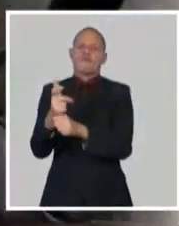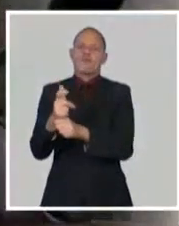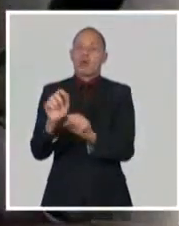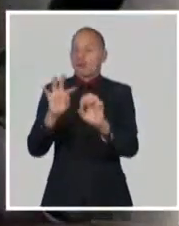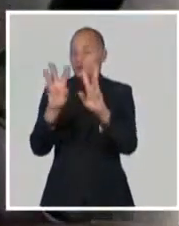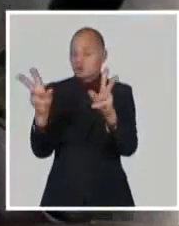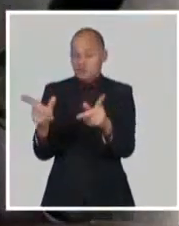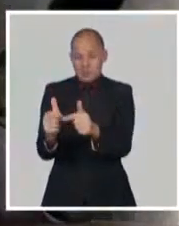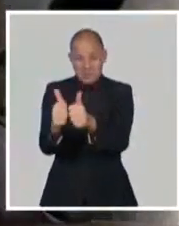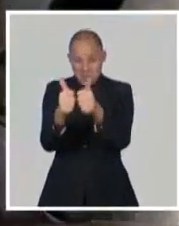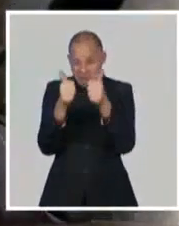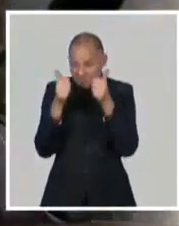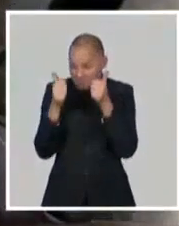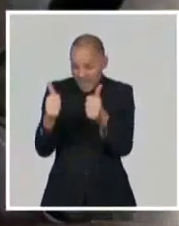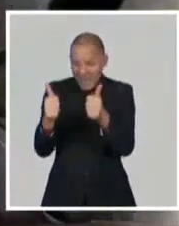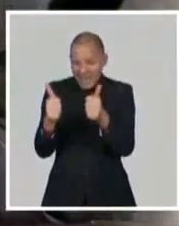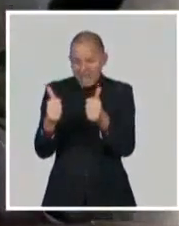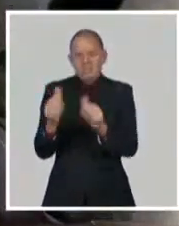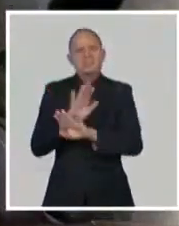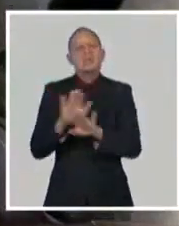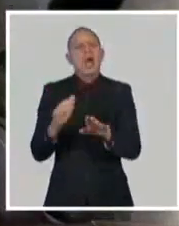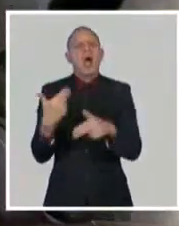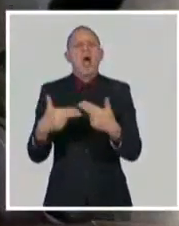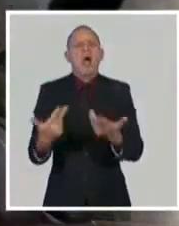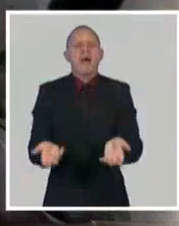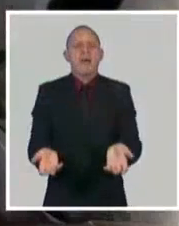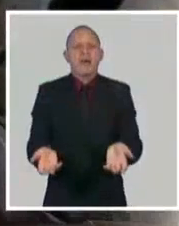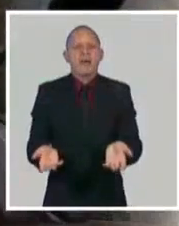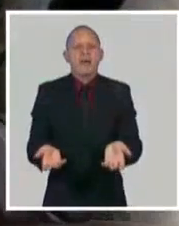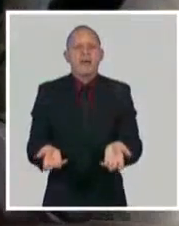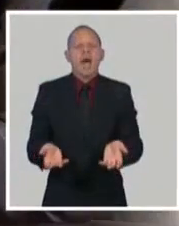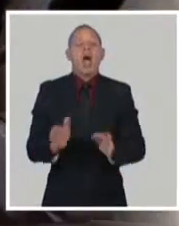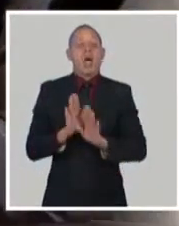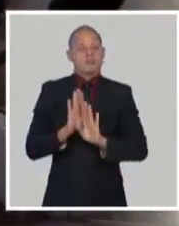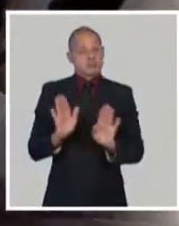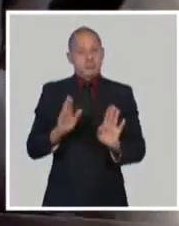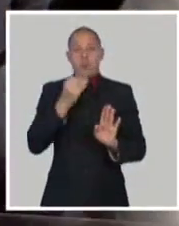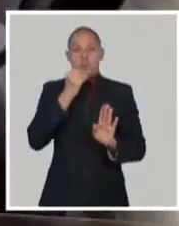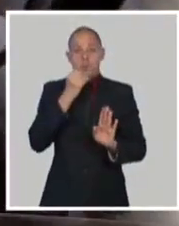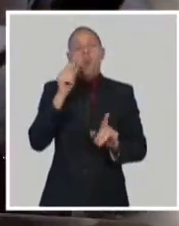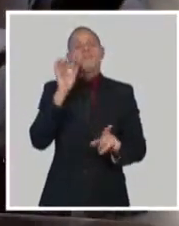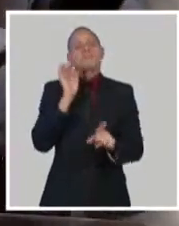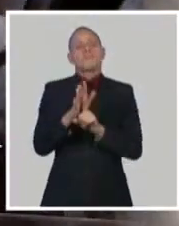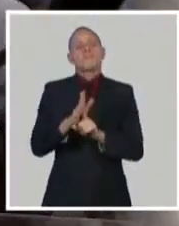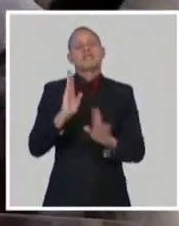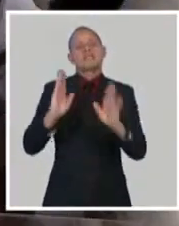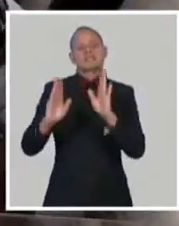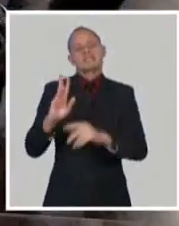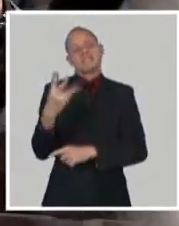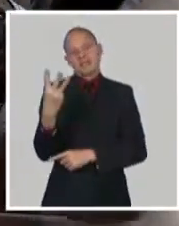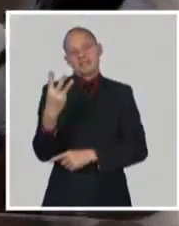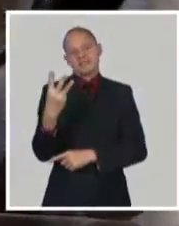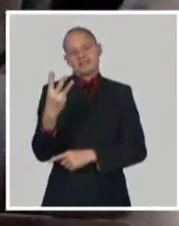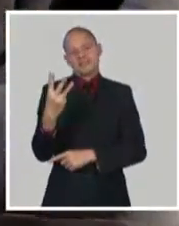confirma, realmente estaremos en condiciones de evaluar en una fase 3 qué pasa con un esquema de 2 dosis y qué pasa con un esquema